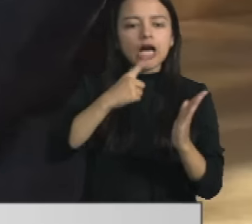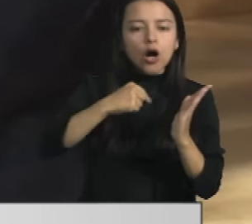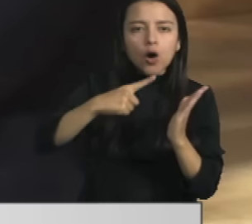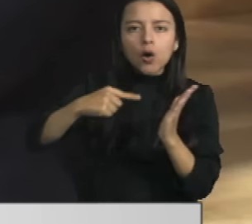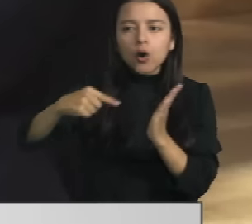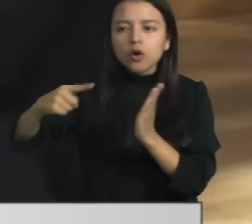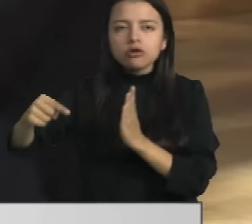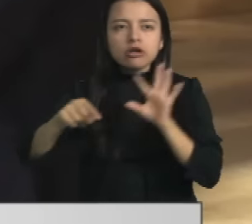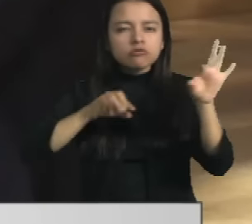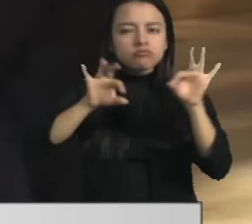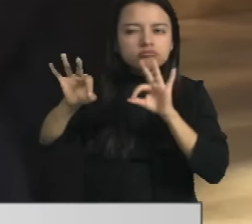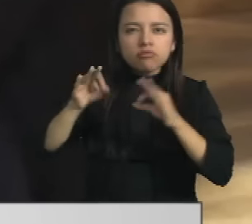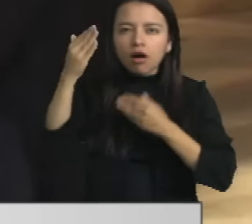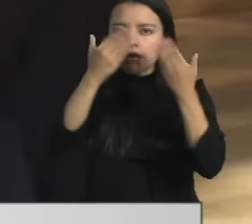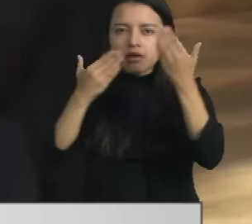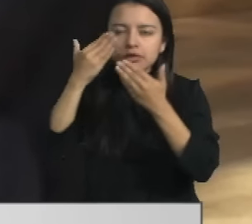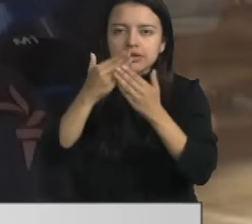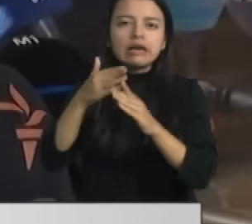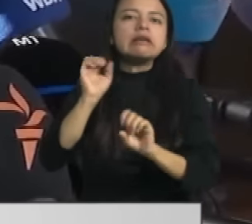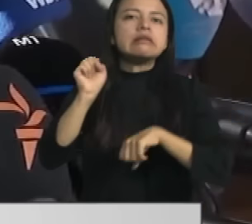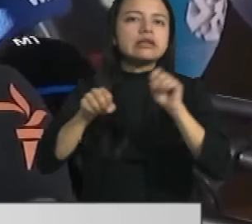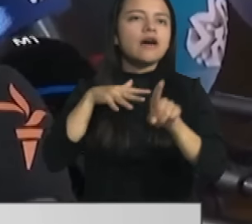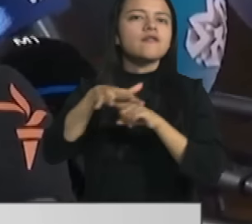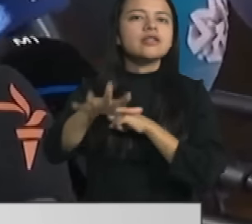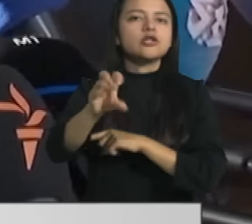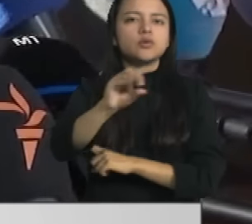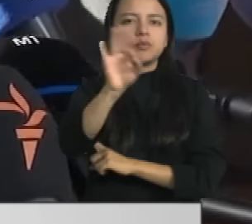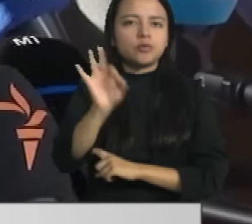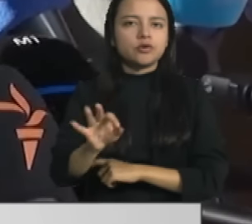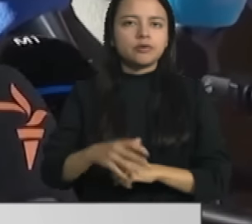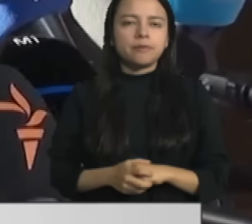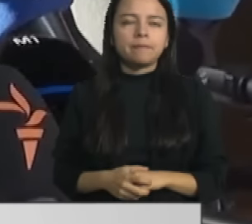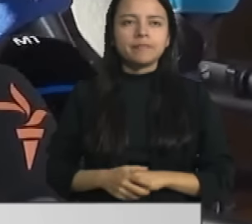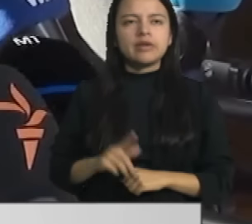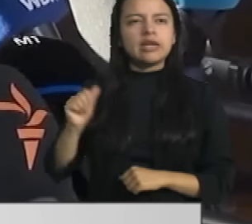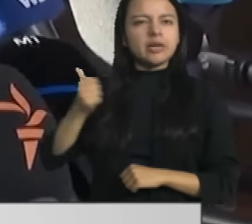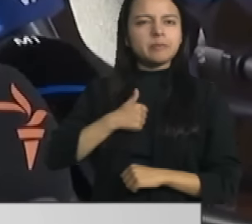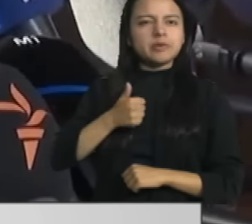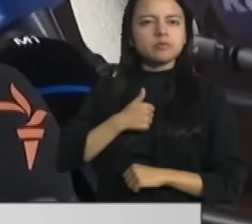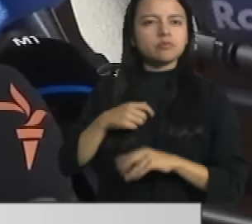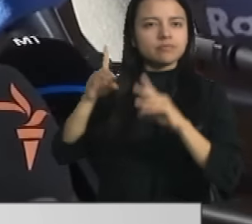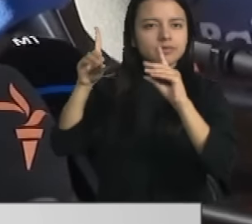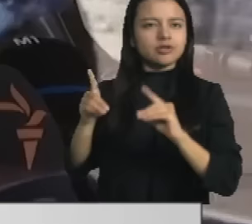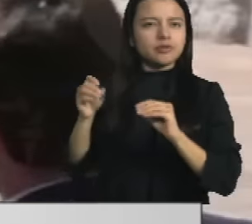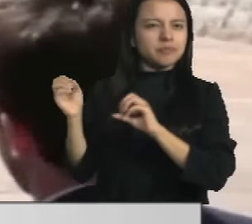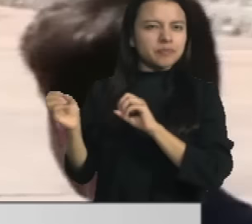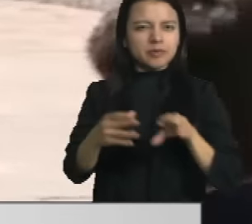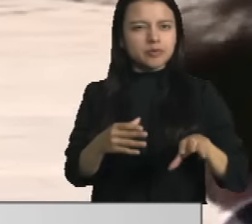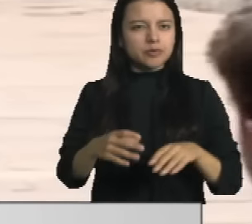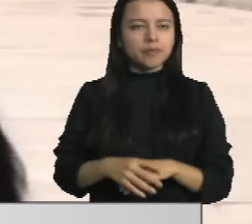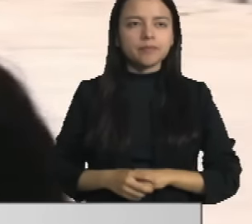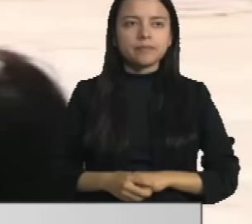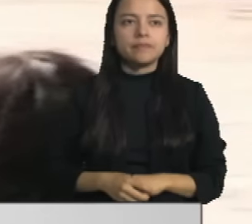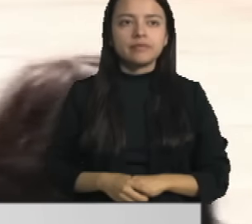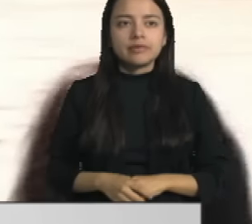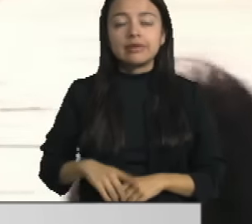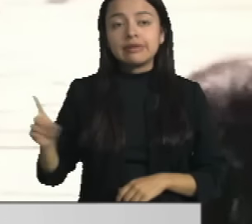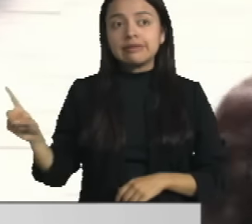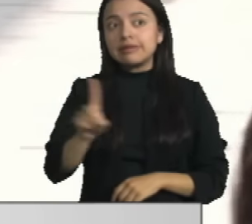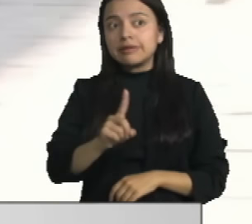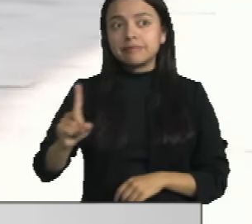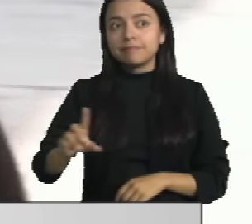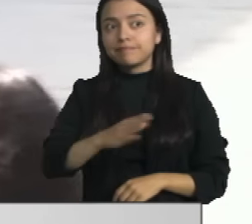del 50% de los miembros del Consejo de Ministros. Por su parte, en medio de esta reorganización del gobierno, el presidente de Ucrania,